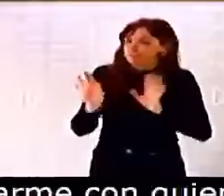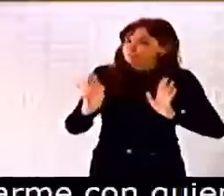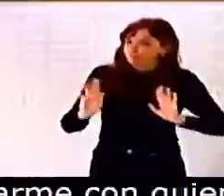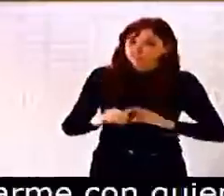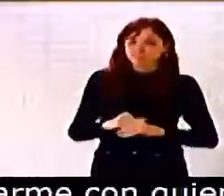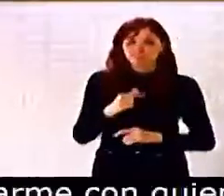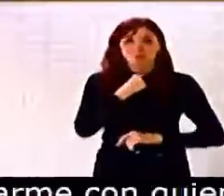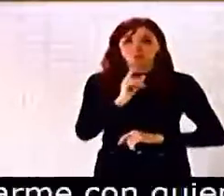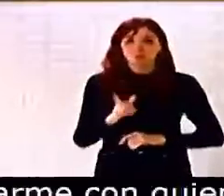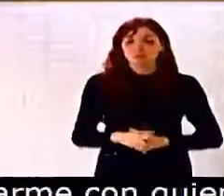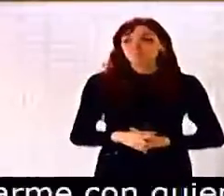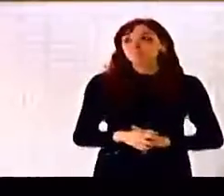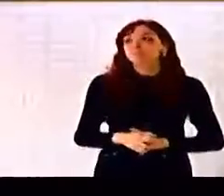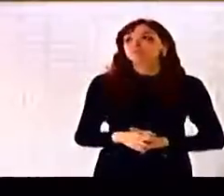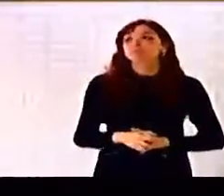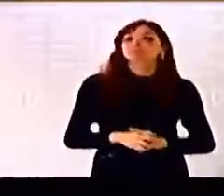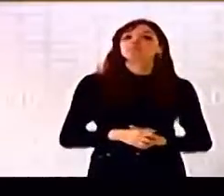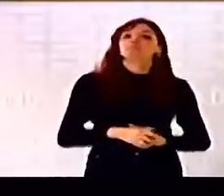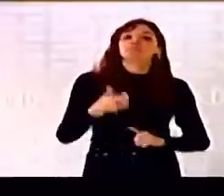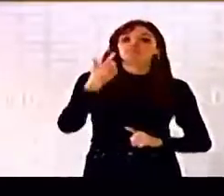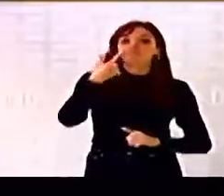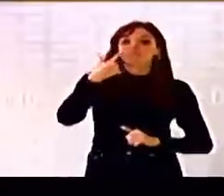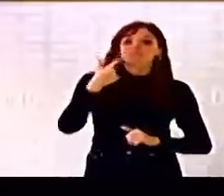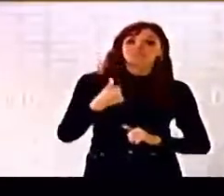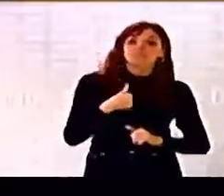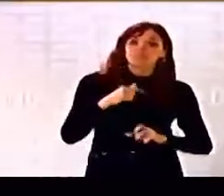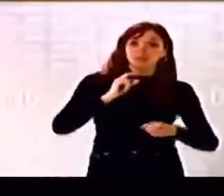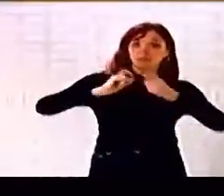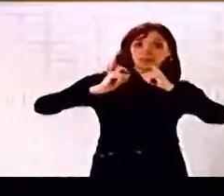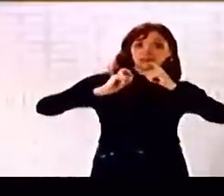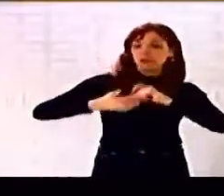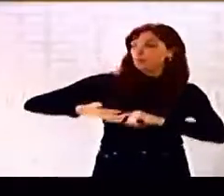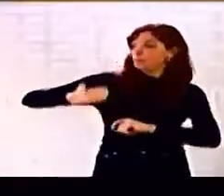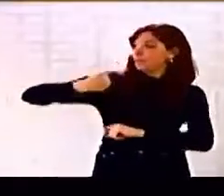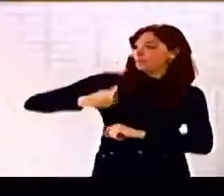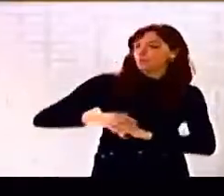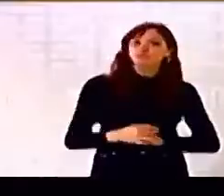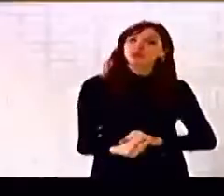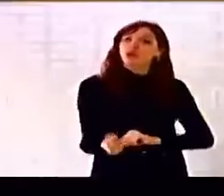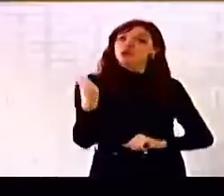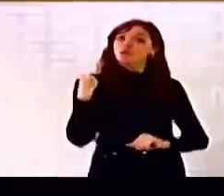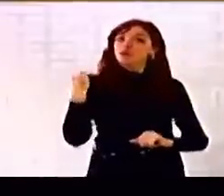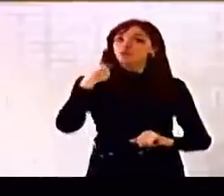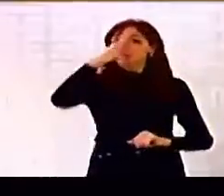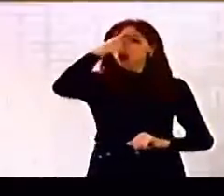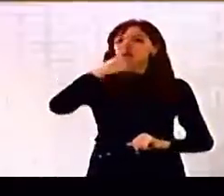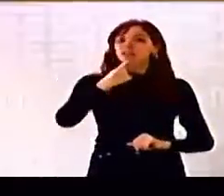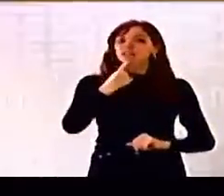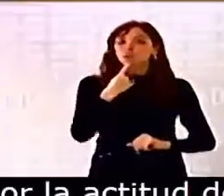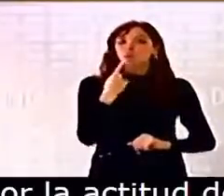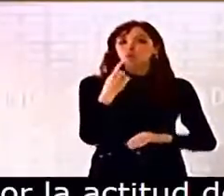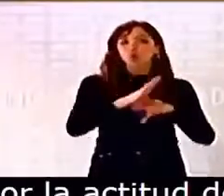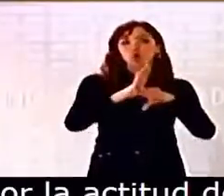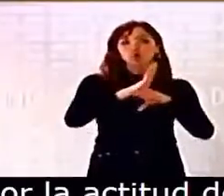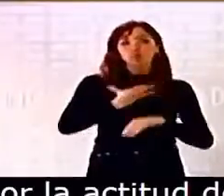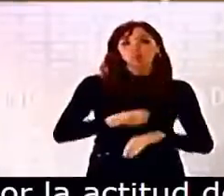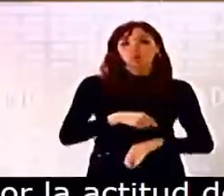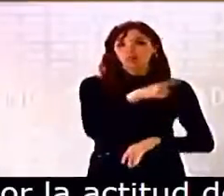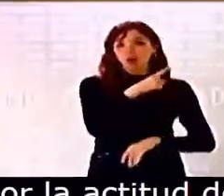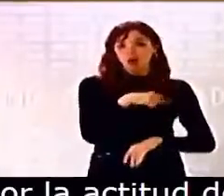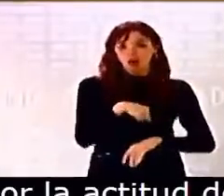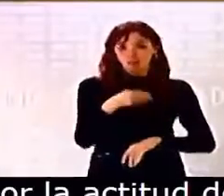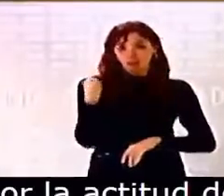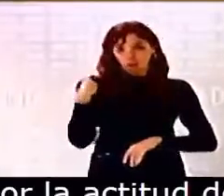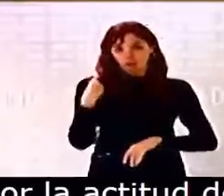Mire, a mí me preguntaron en una rueda de prensa por la actitud del consejero de Murcia, y dije que no me iba a